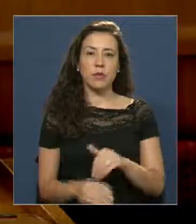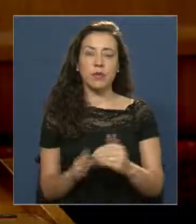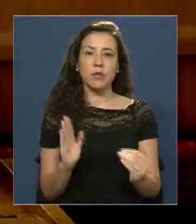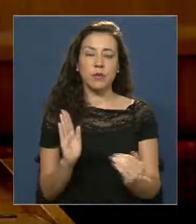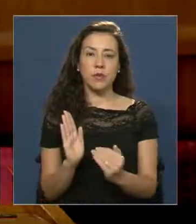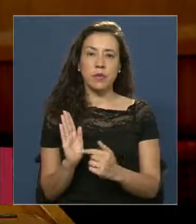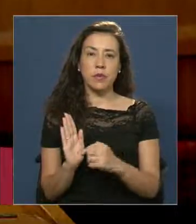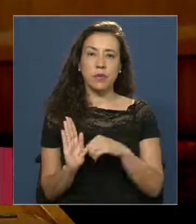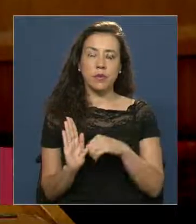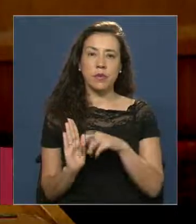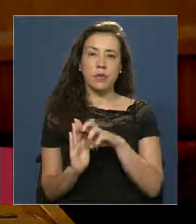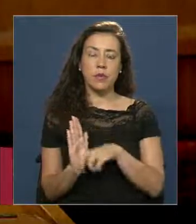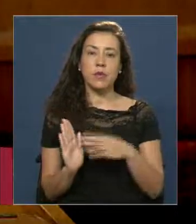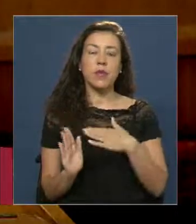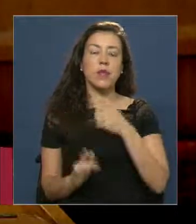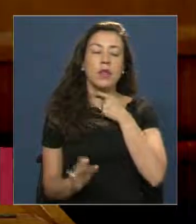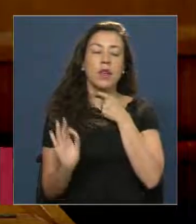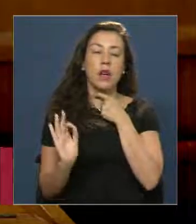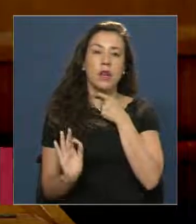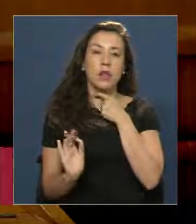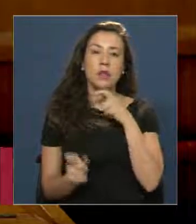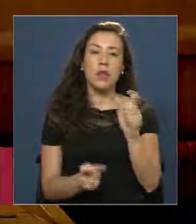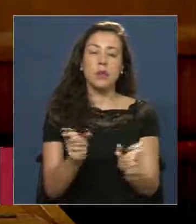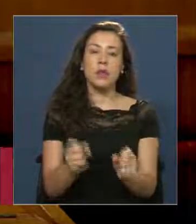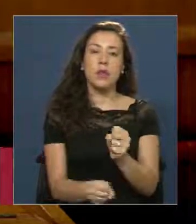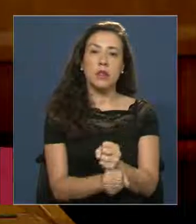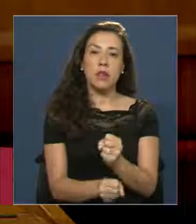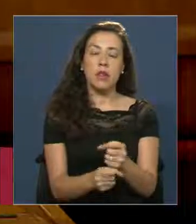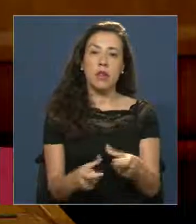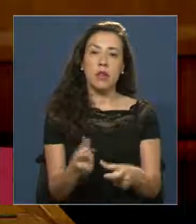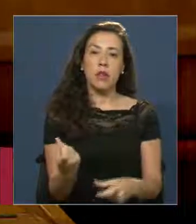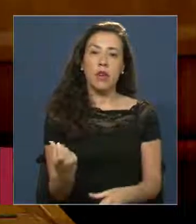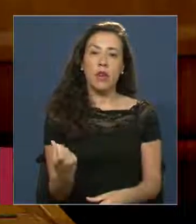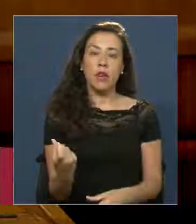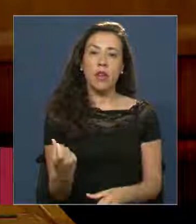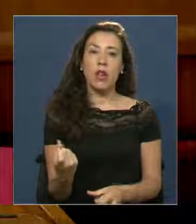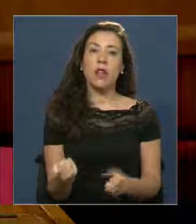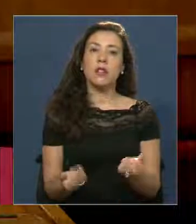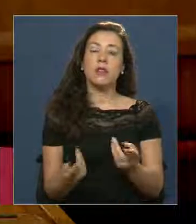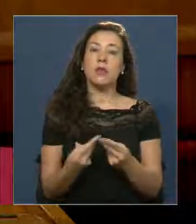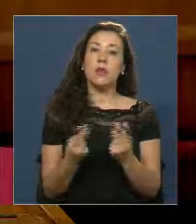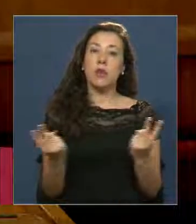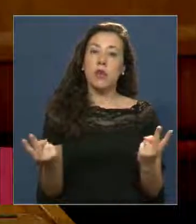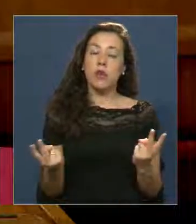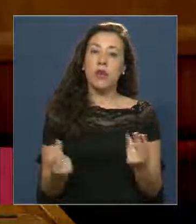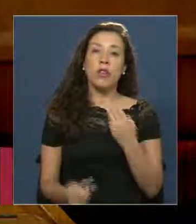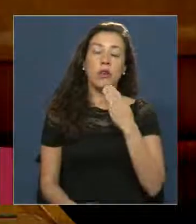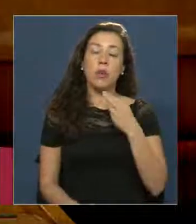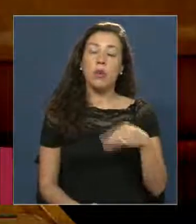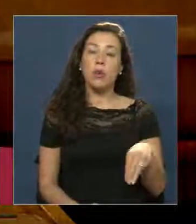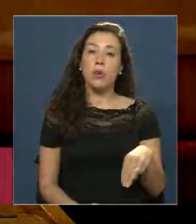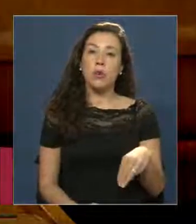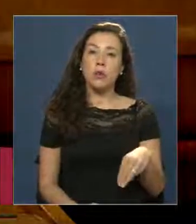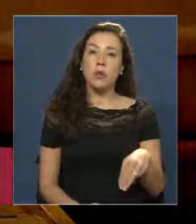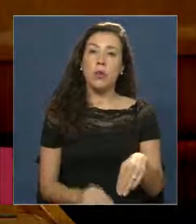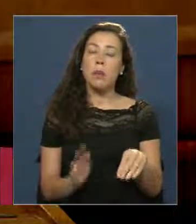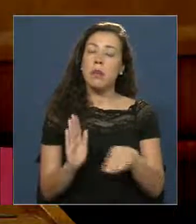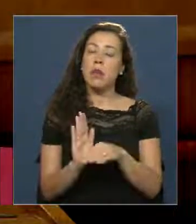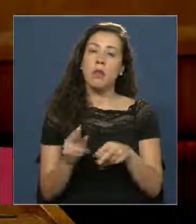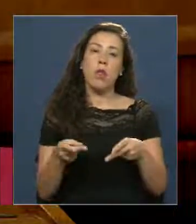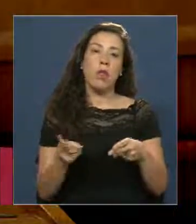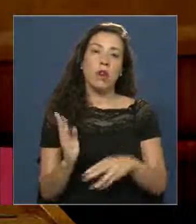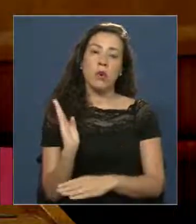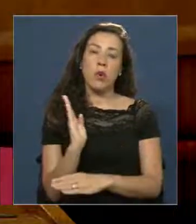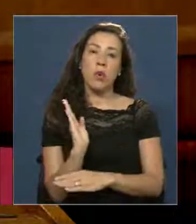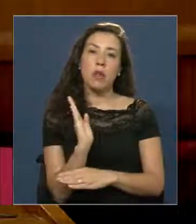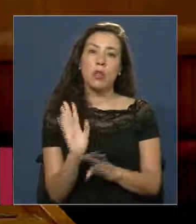favorable para esta medida que viene a garantizar a los trabajadores a honorarios del sector público y público municipal los mínimos derechos